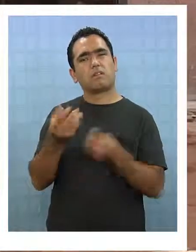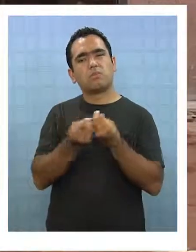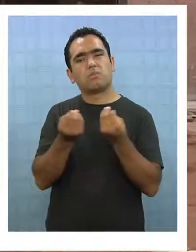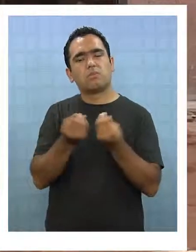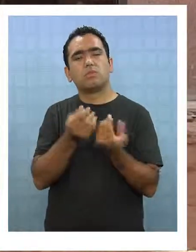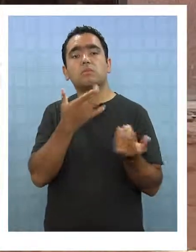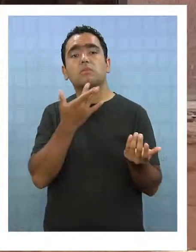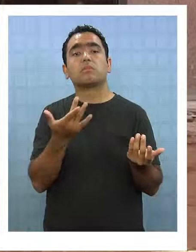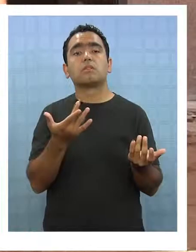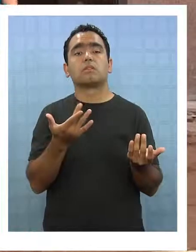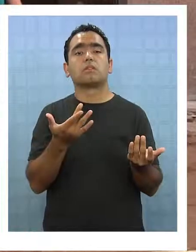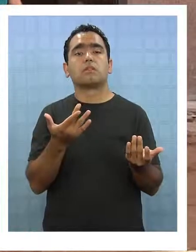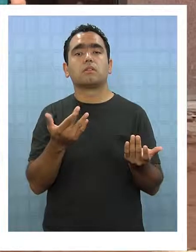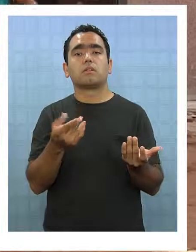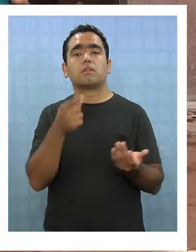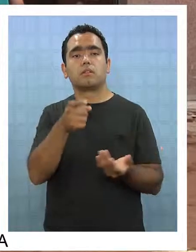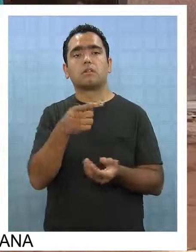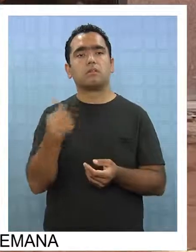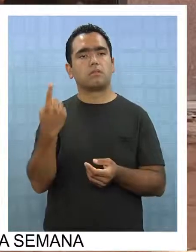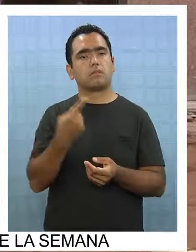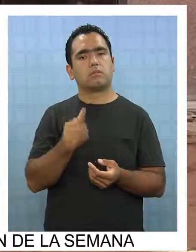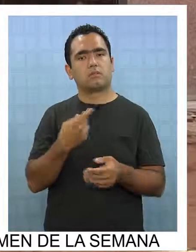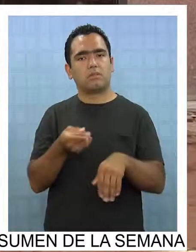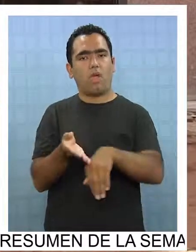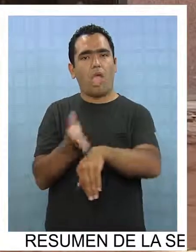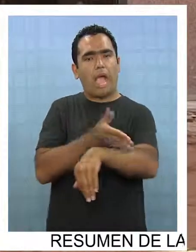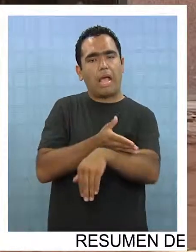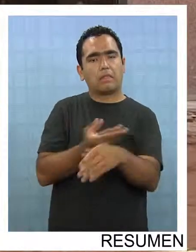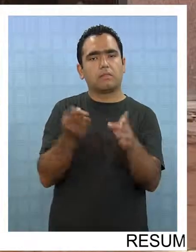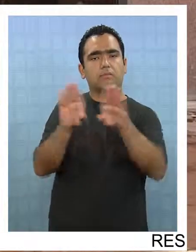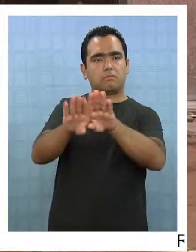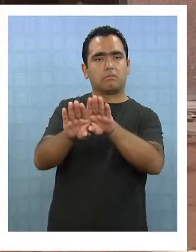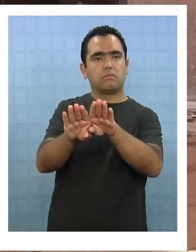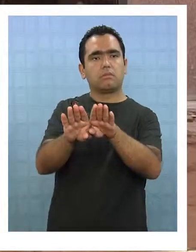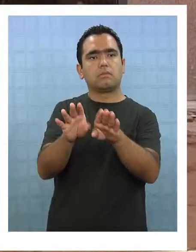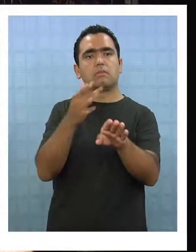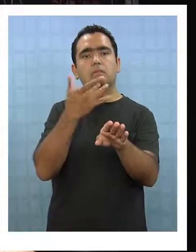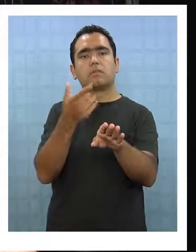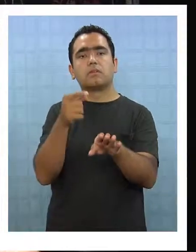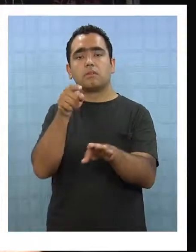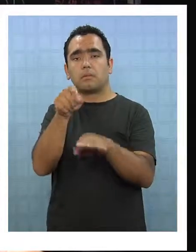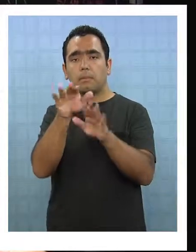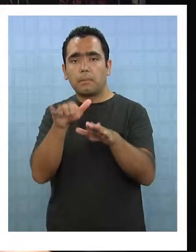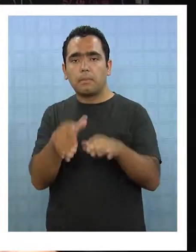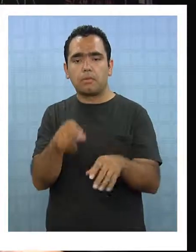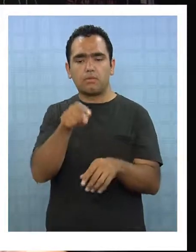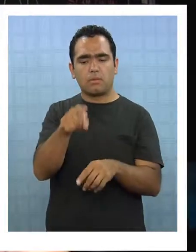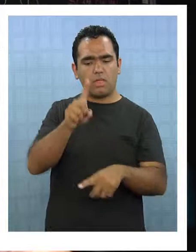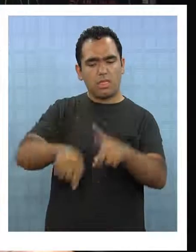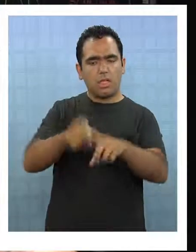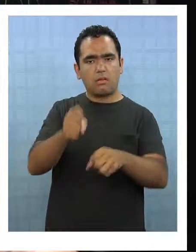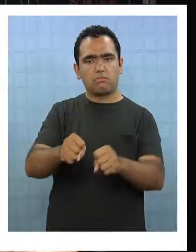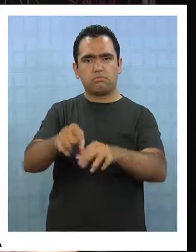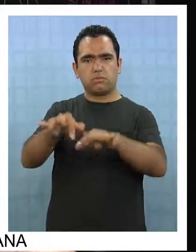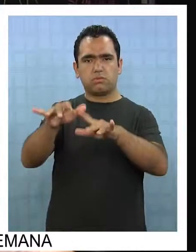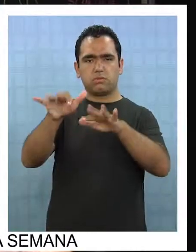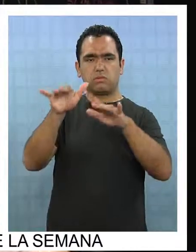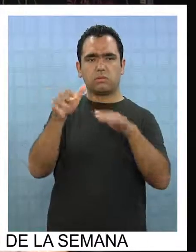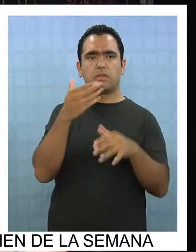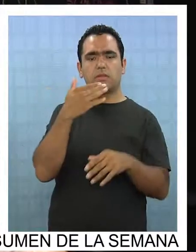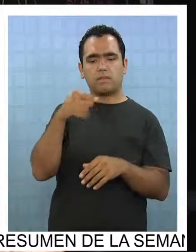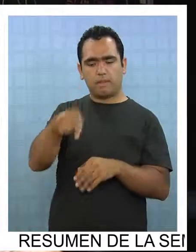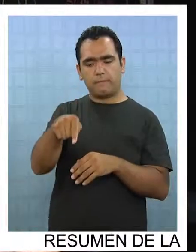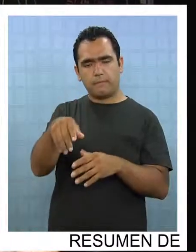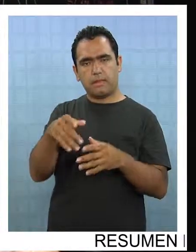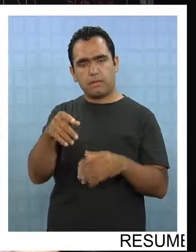bastante por el sentido en que hemos tenido que cerrar antes porque la misma polvo que levantan y como